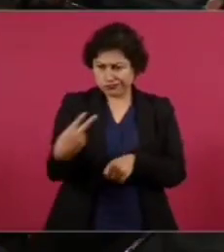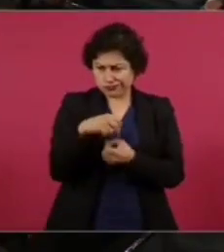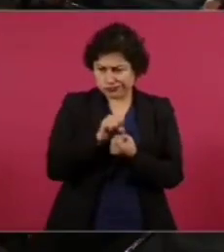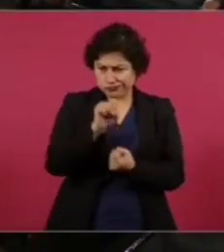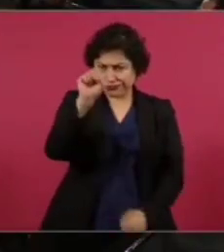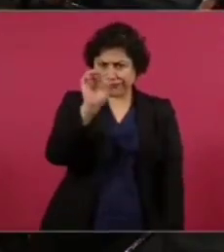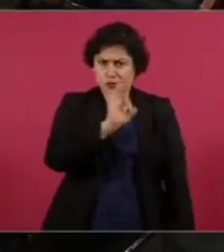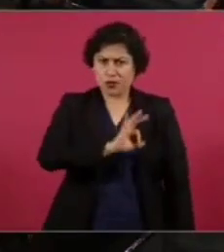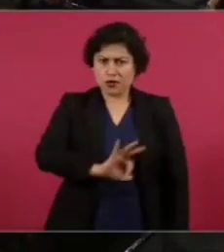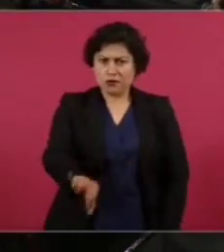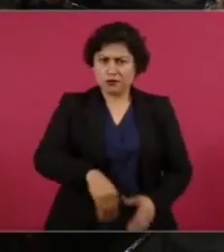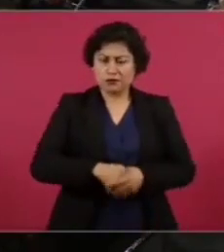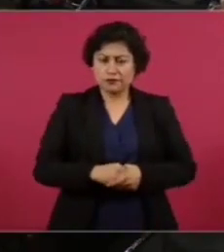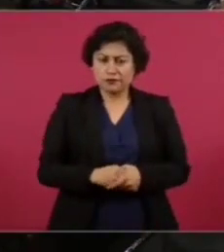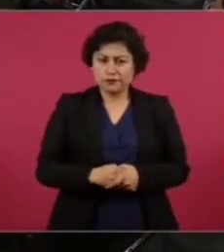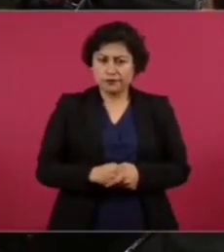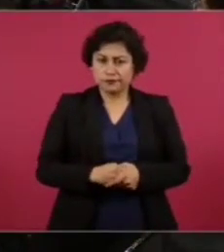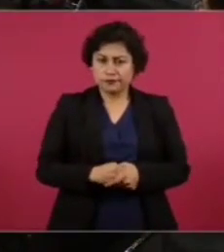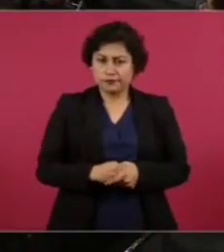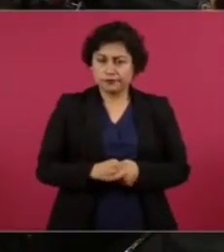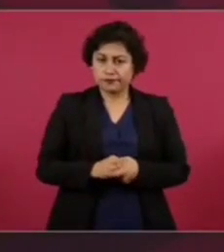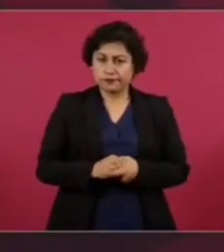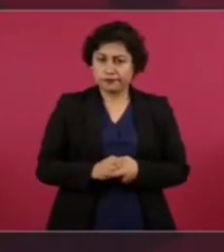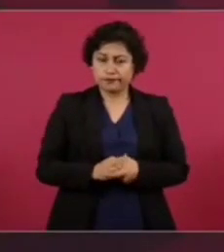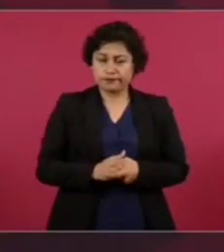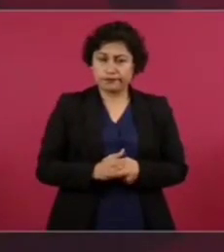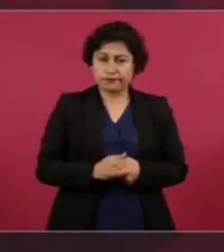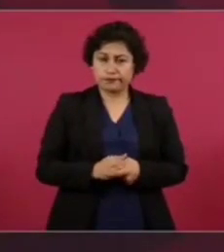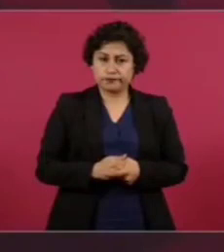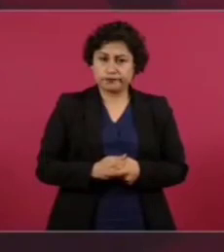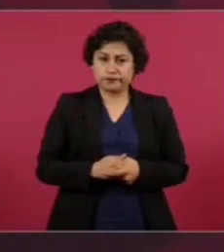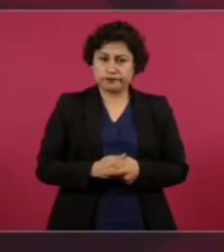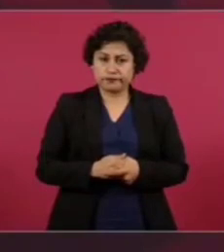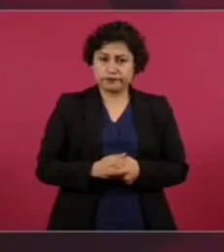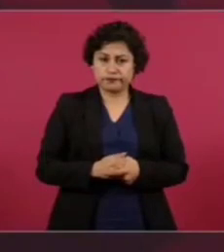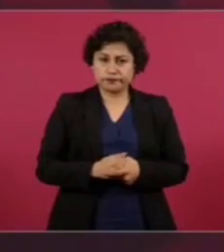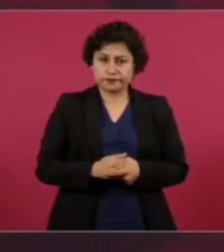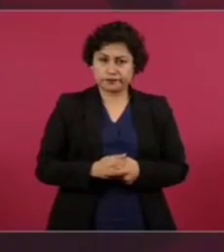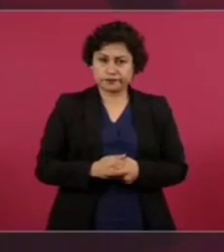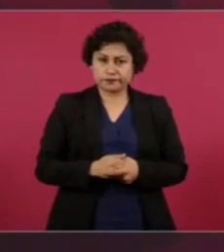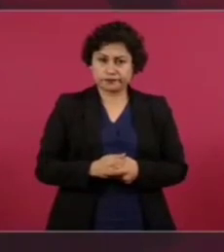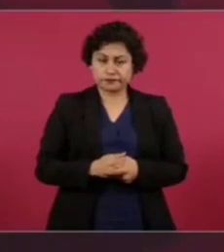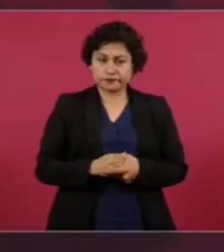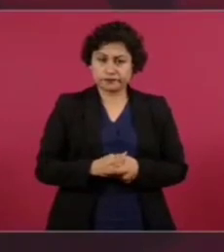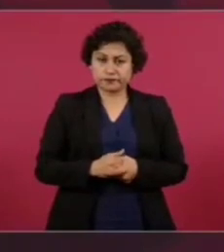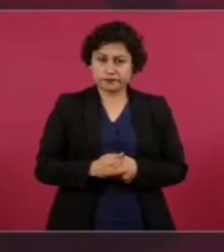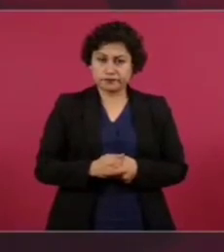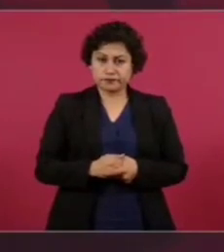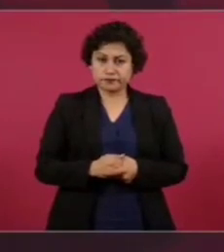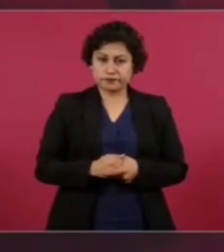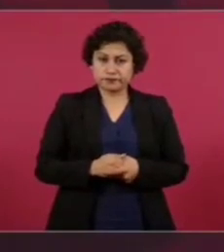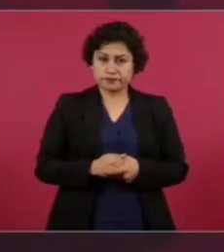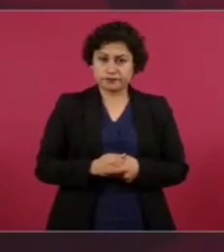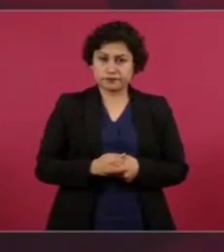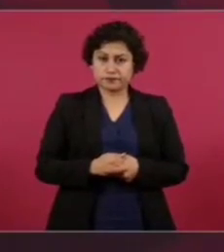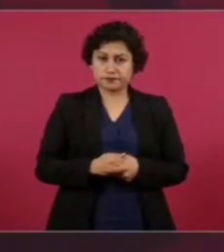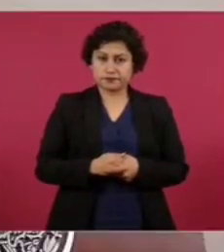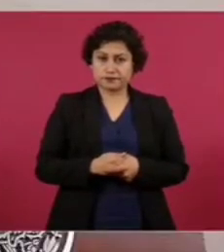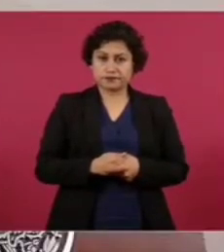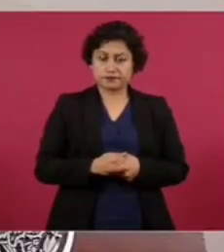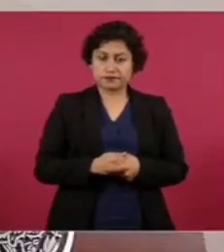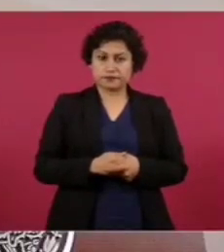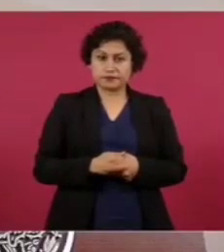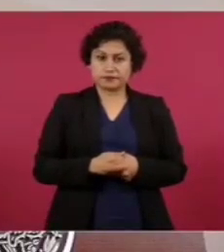¿Sí? Y algo que que debe de quedar